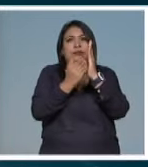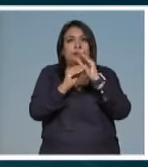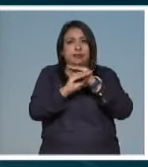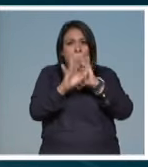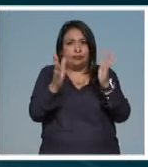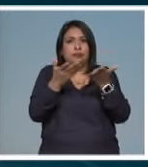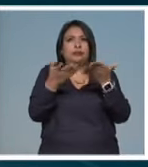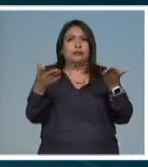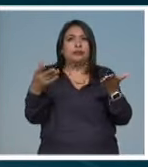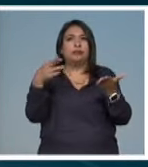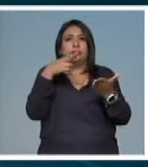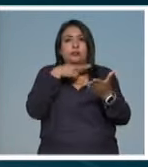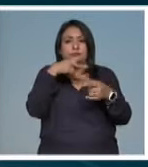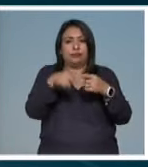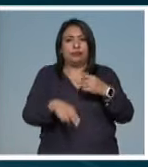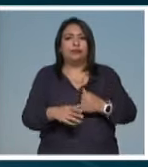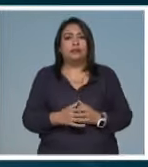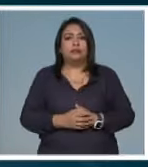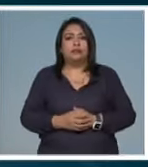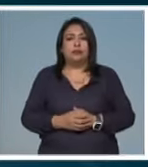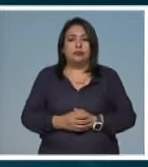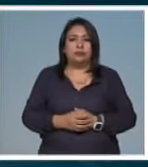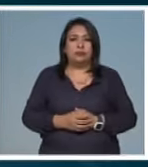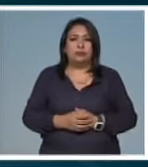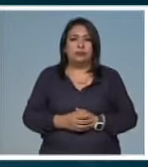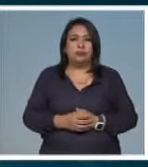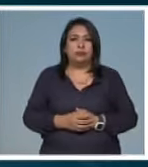claras. Vamos a una muy breve pausa.